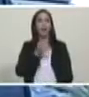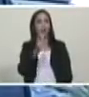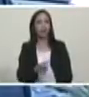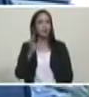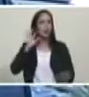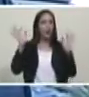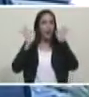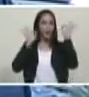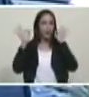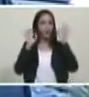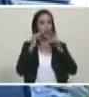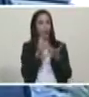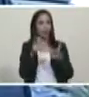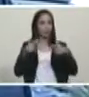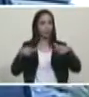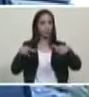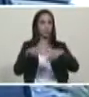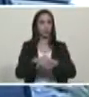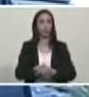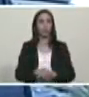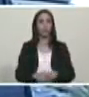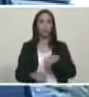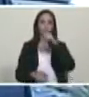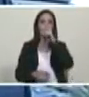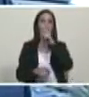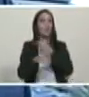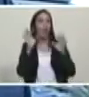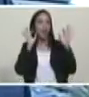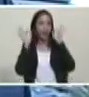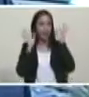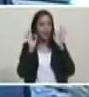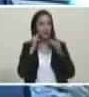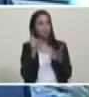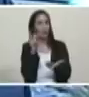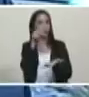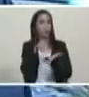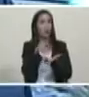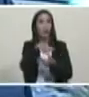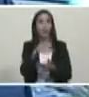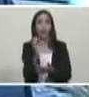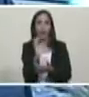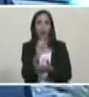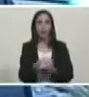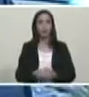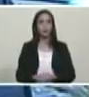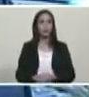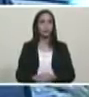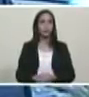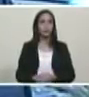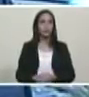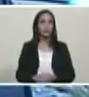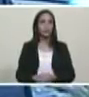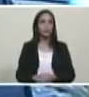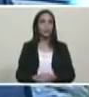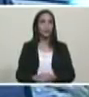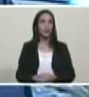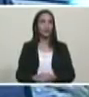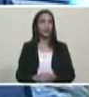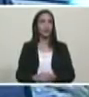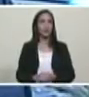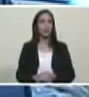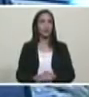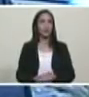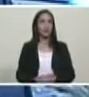Caracas, compañera Erika Farías, precisamente iniciando con fuerza